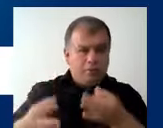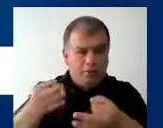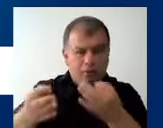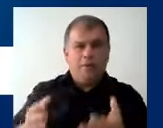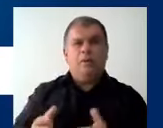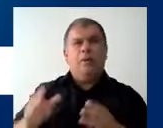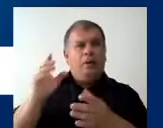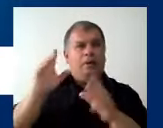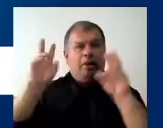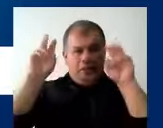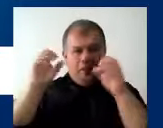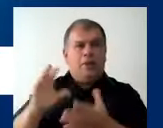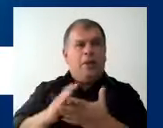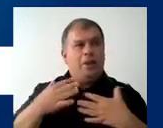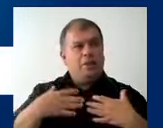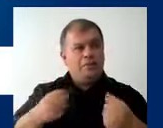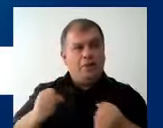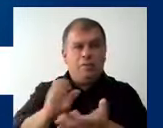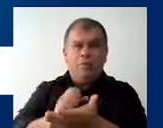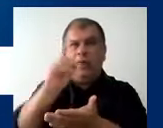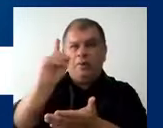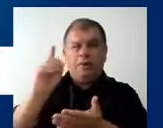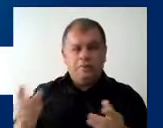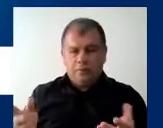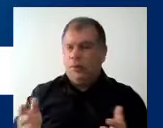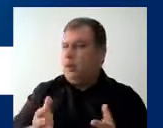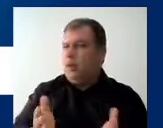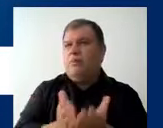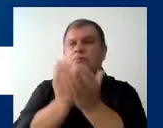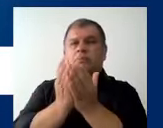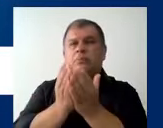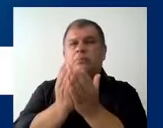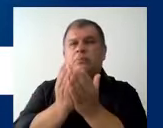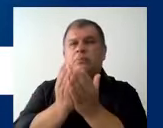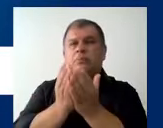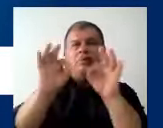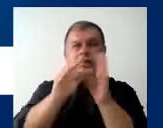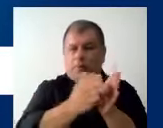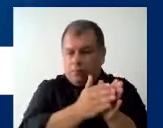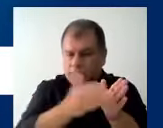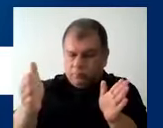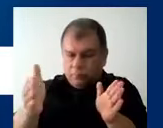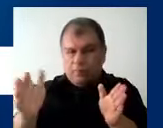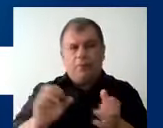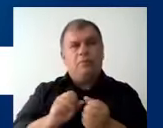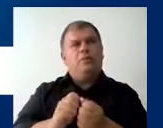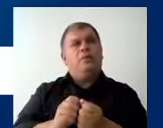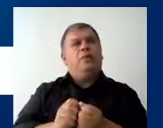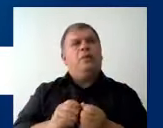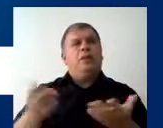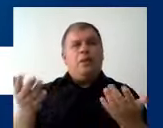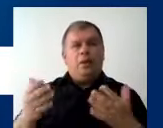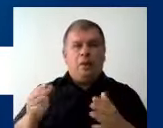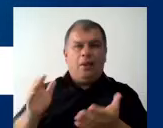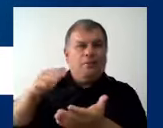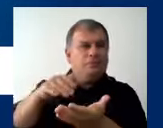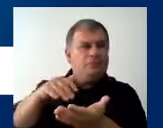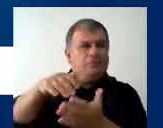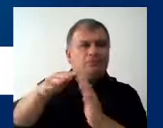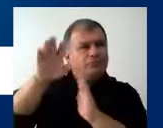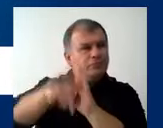educación, temas de salud también fueron importantísimos. En este tiempo de pandemia se vulneraron, por